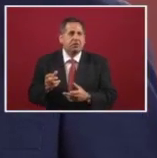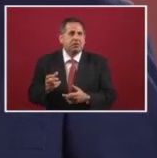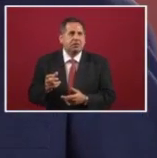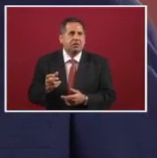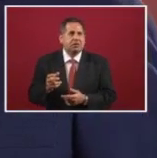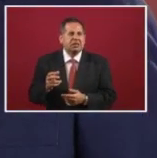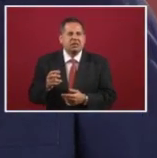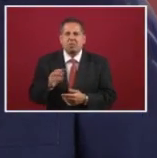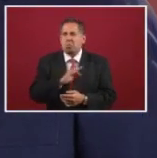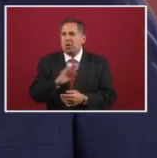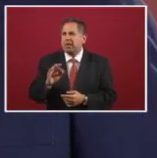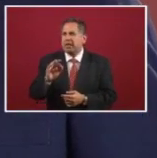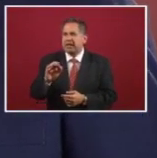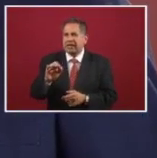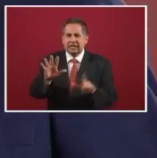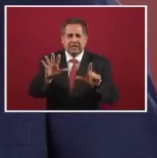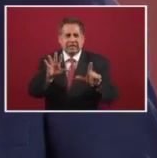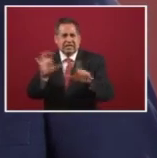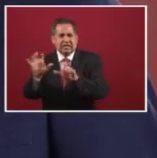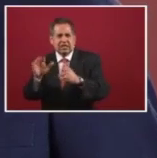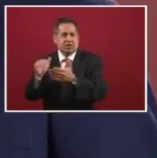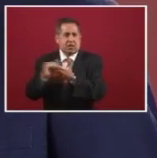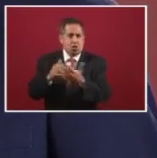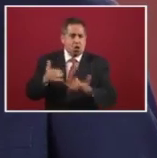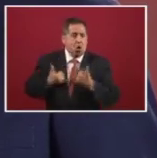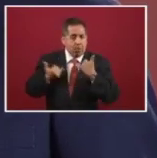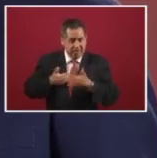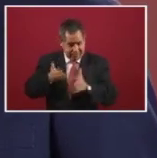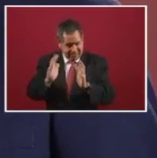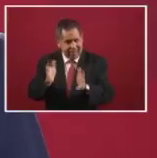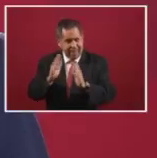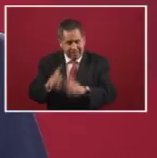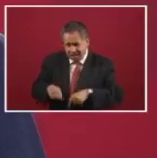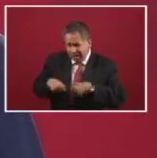a cerca de 700 mil jóvenes